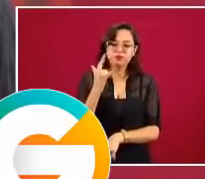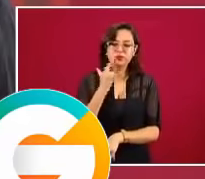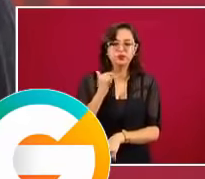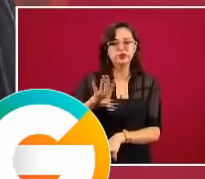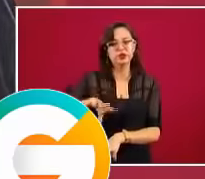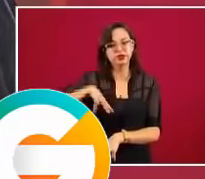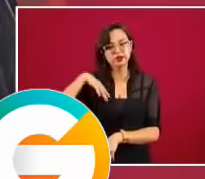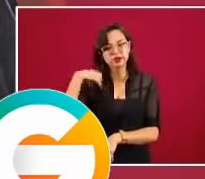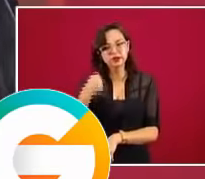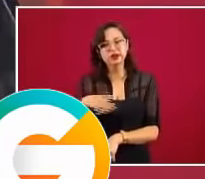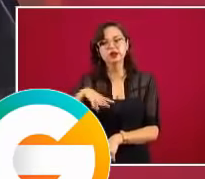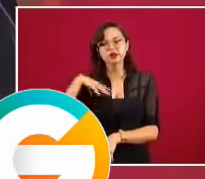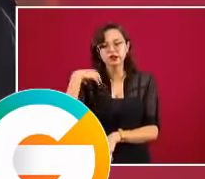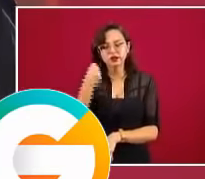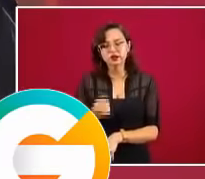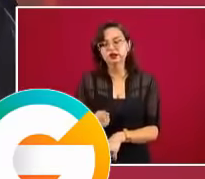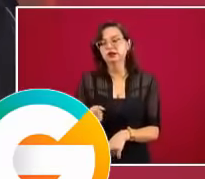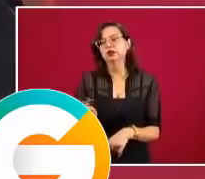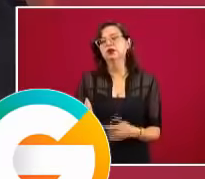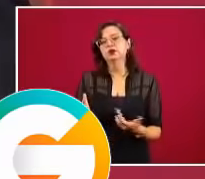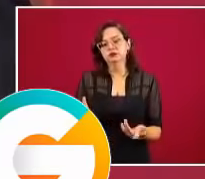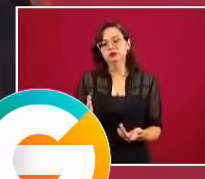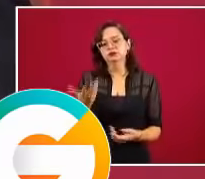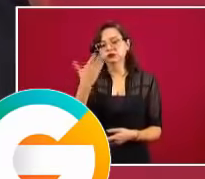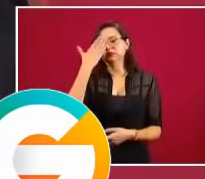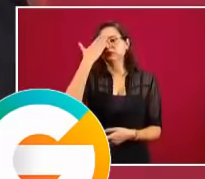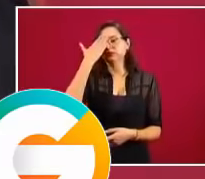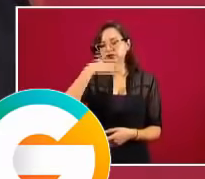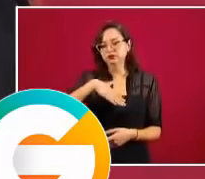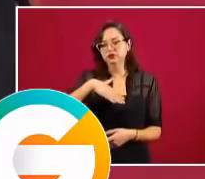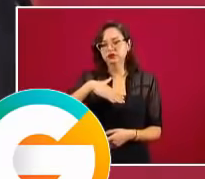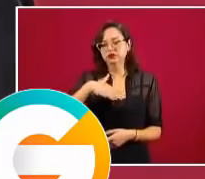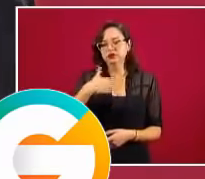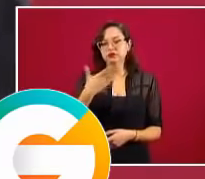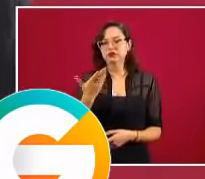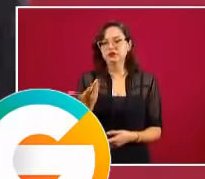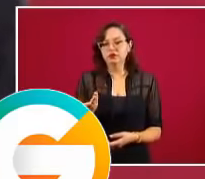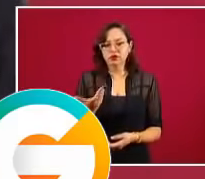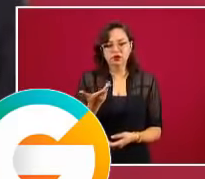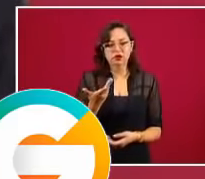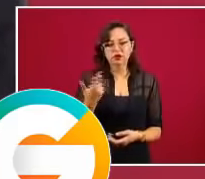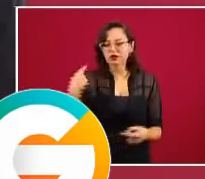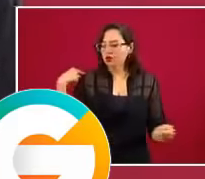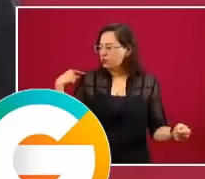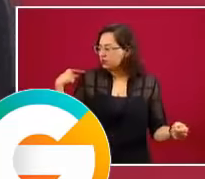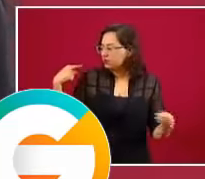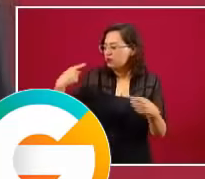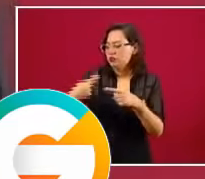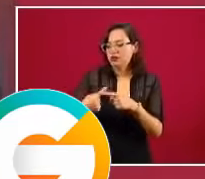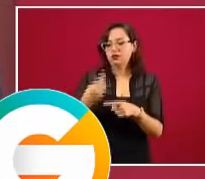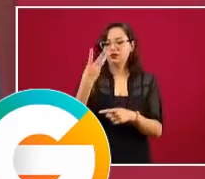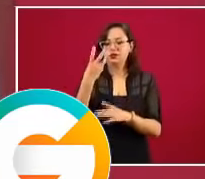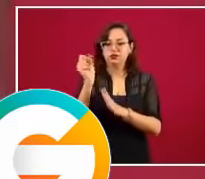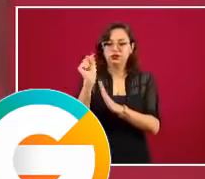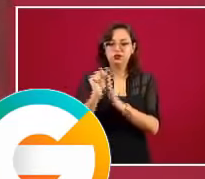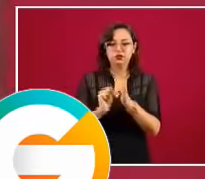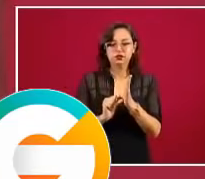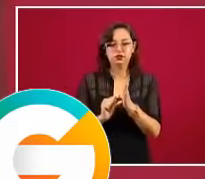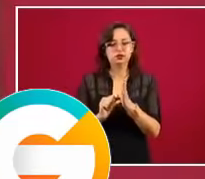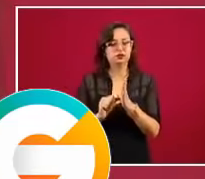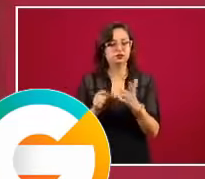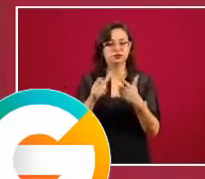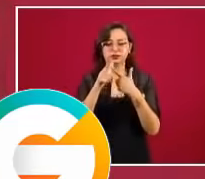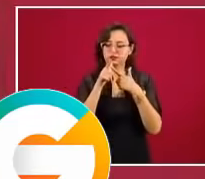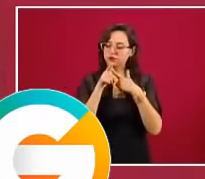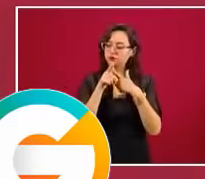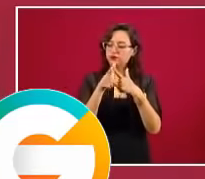Esto es tomar en cuenta a quienes en los últimos tres meses han mantenido,